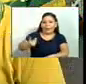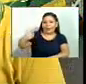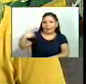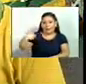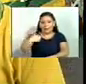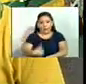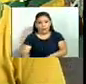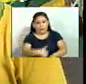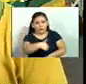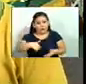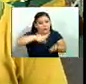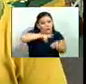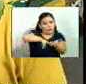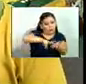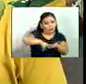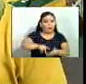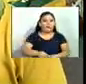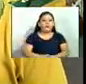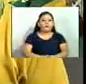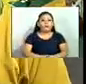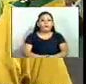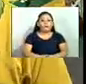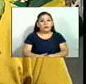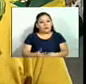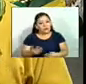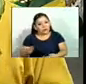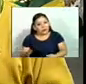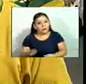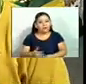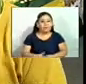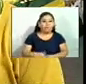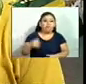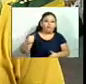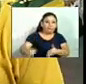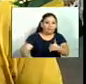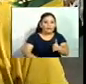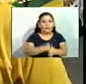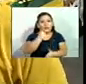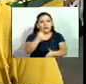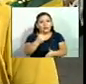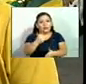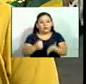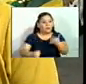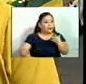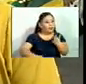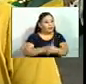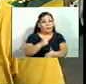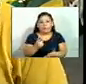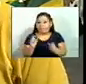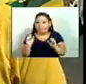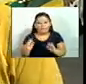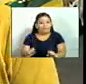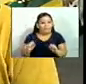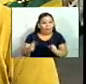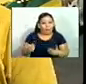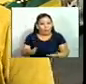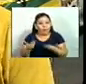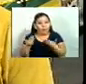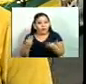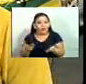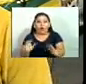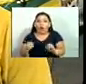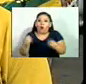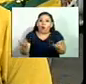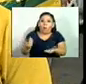en comandos de salvamento va a ser lastimosamente negada. Las personas no van a hallar cómo